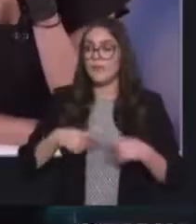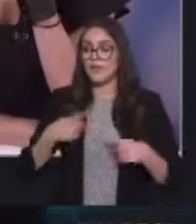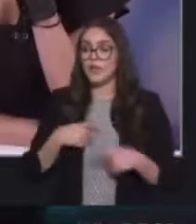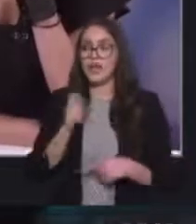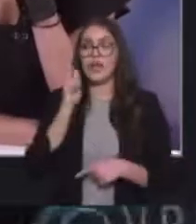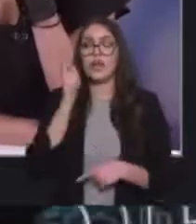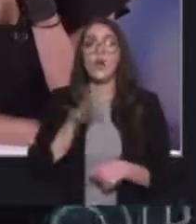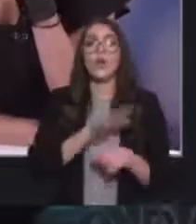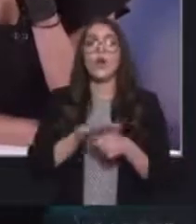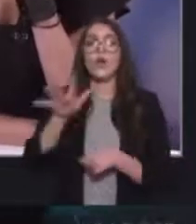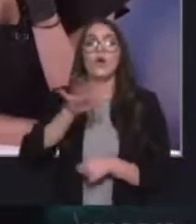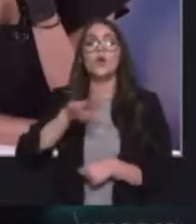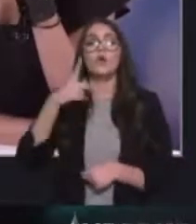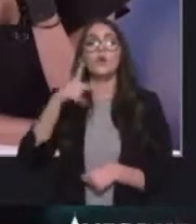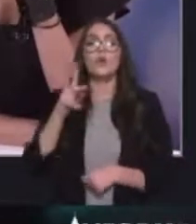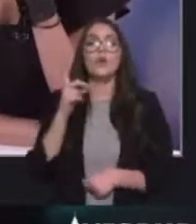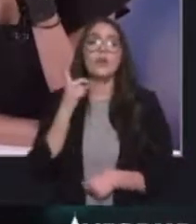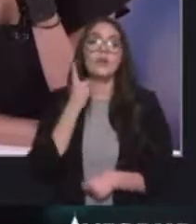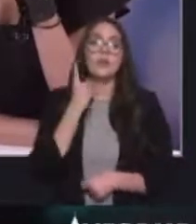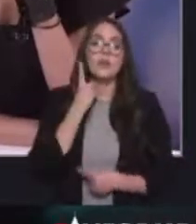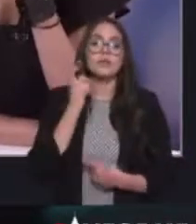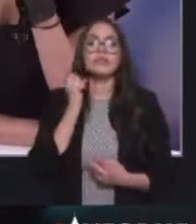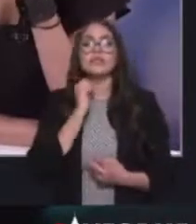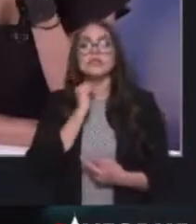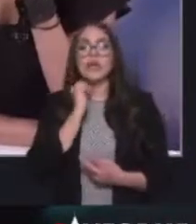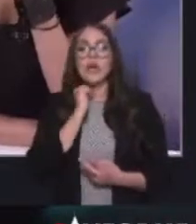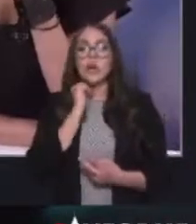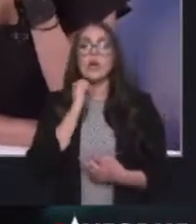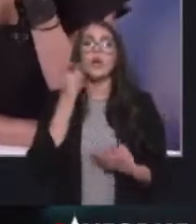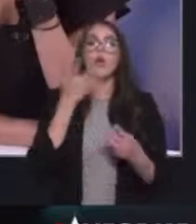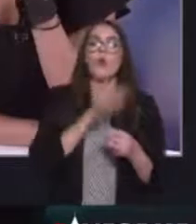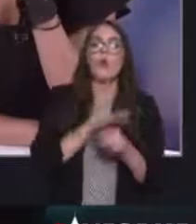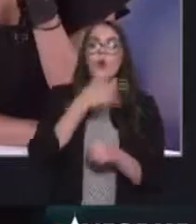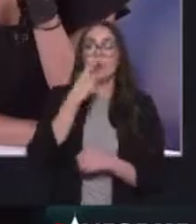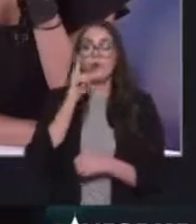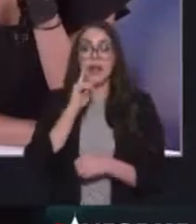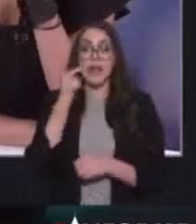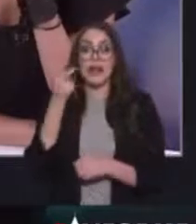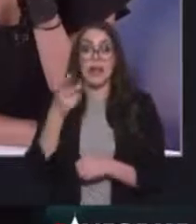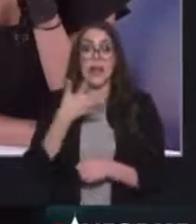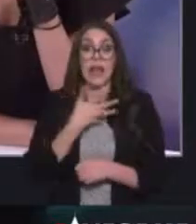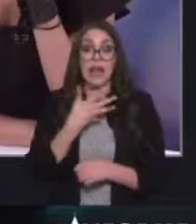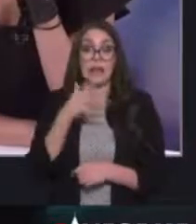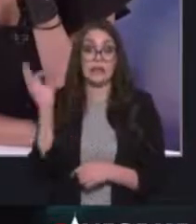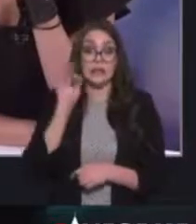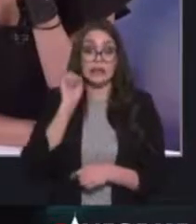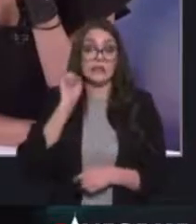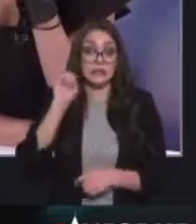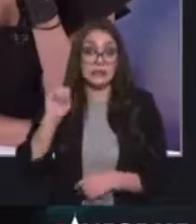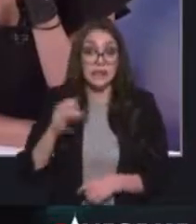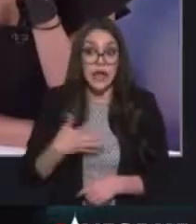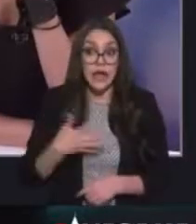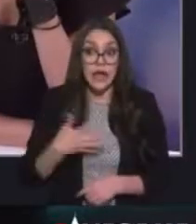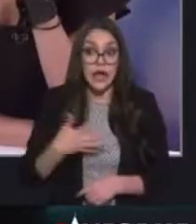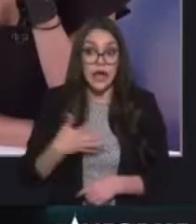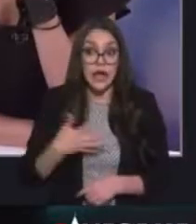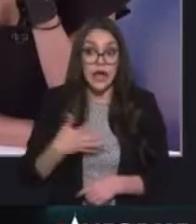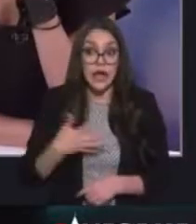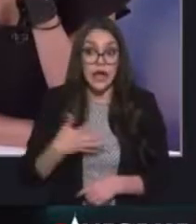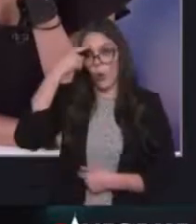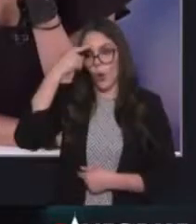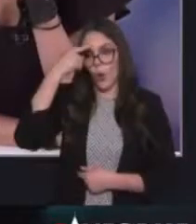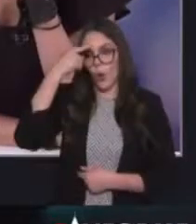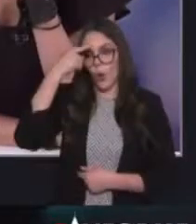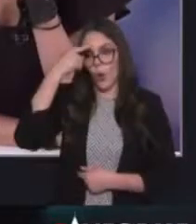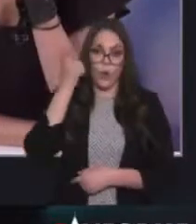son diputados, diputadas, senadores y senadoras. Entonces, vamos a ver si se consigue, yo espero que sí, para que podamos